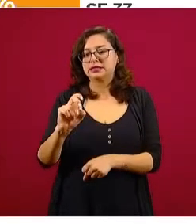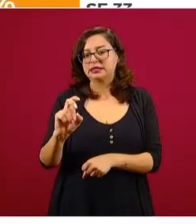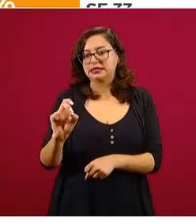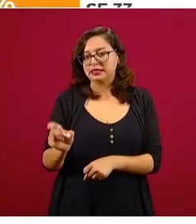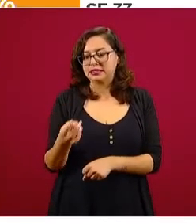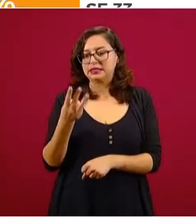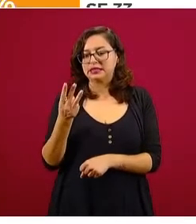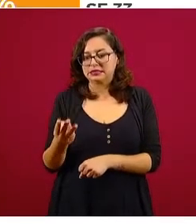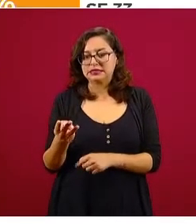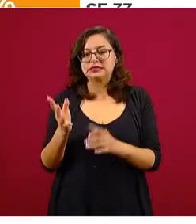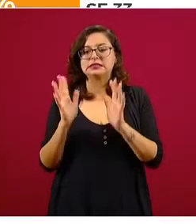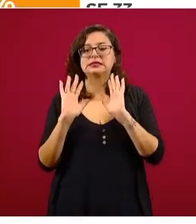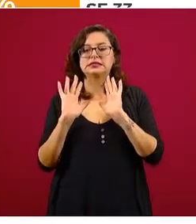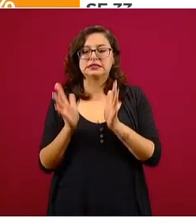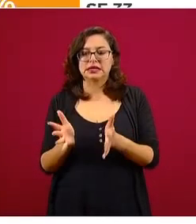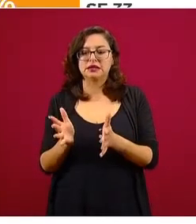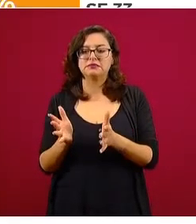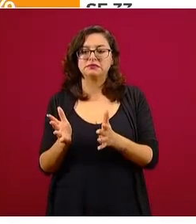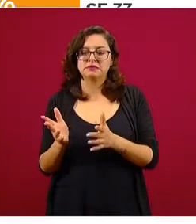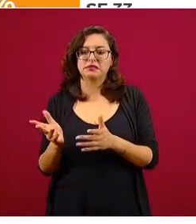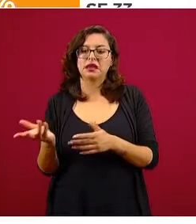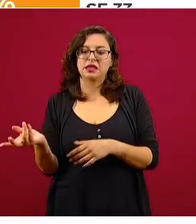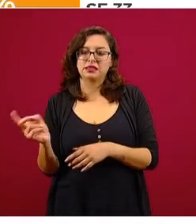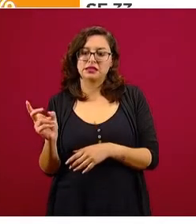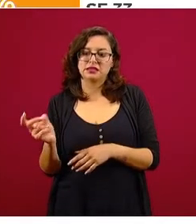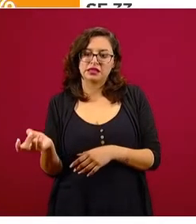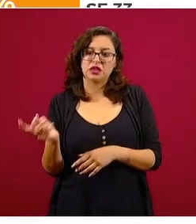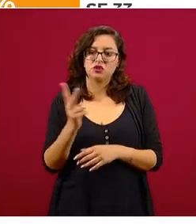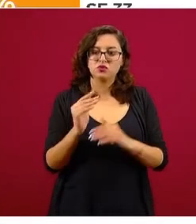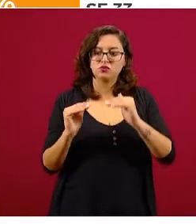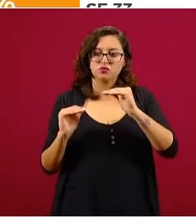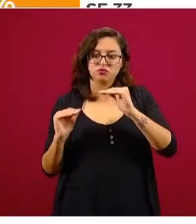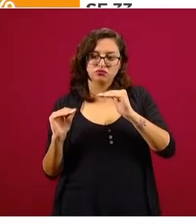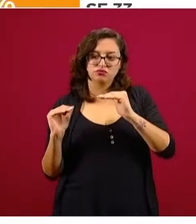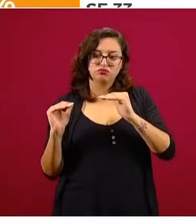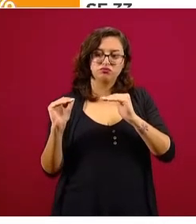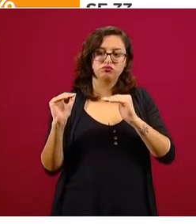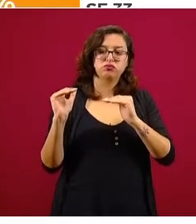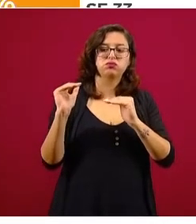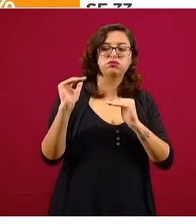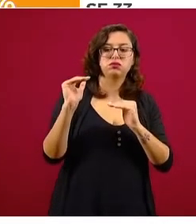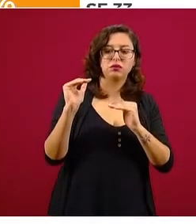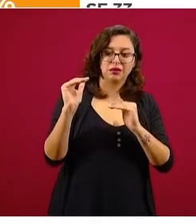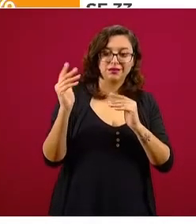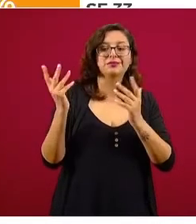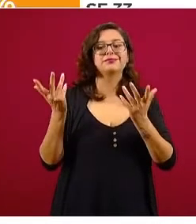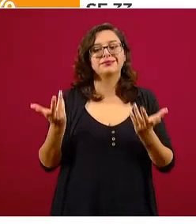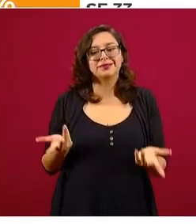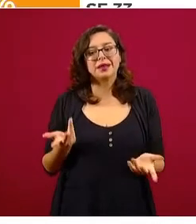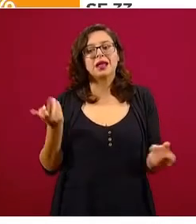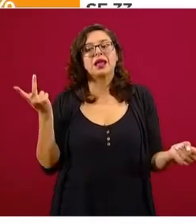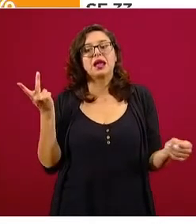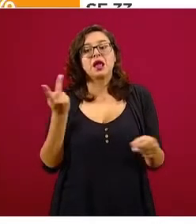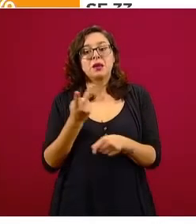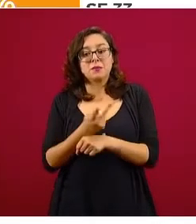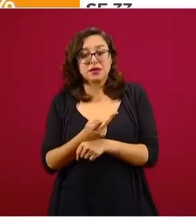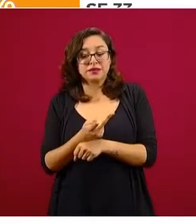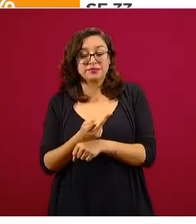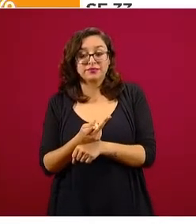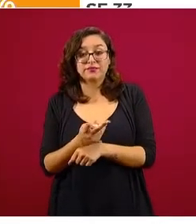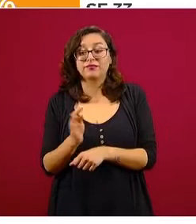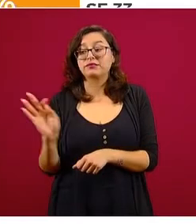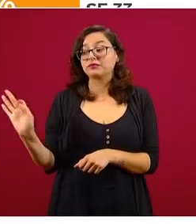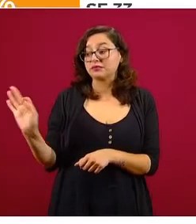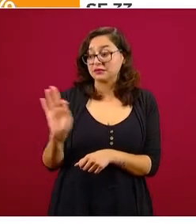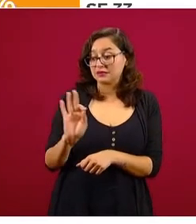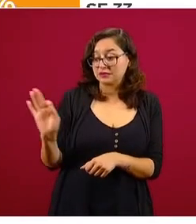ya superando a la semana 32, y es lo que comentábamos ayer, que en lo que se refiere a los casos estimados, que incluyen